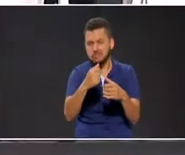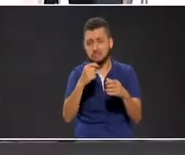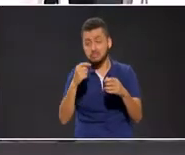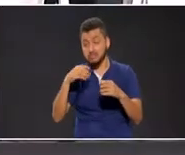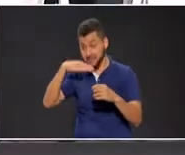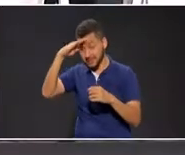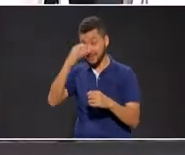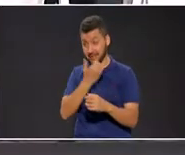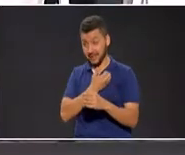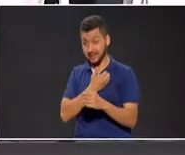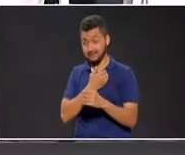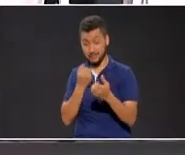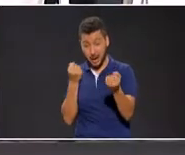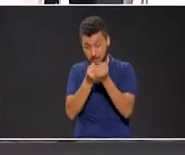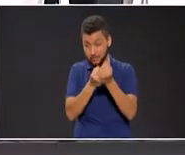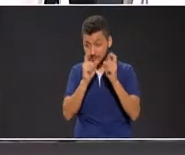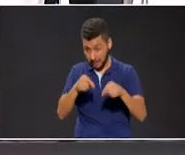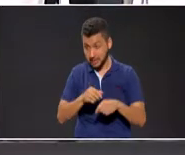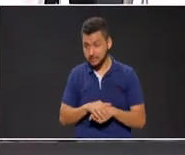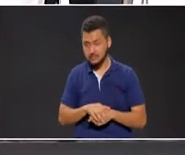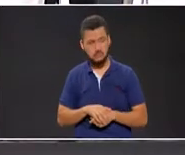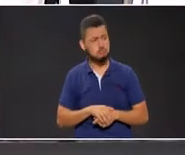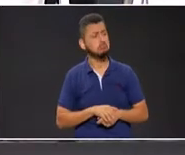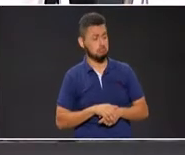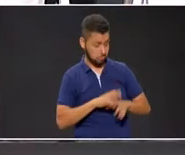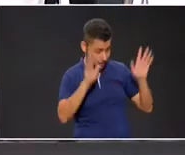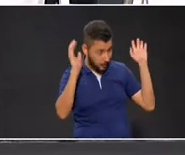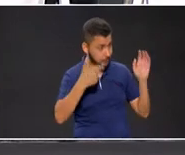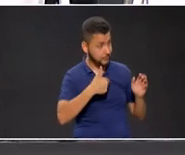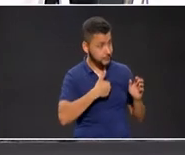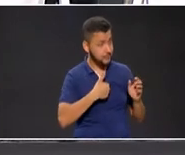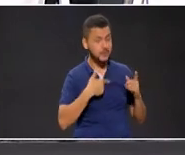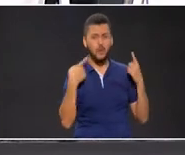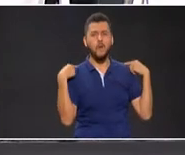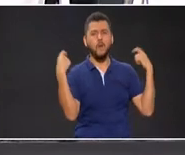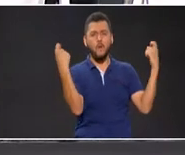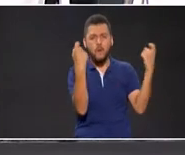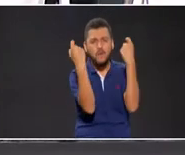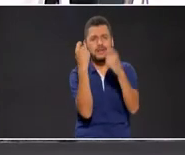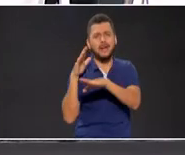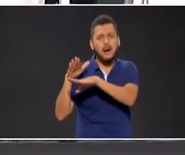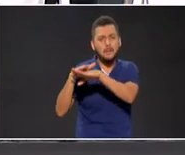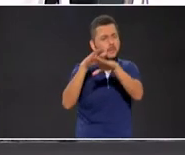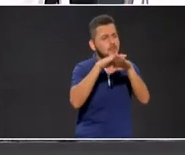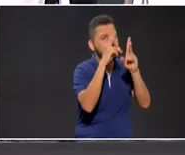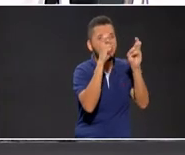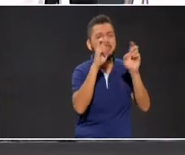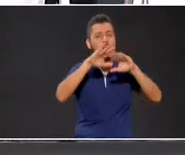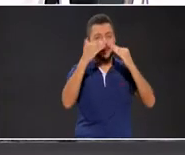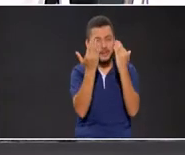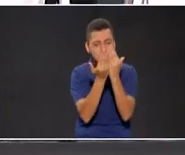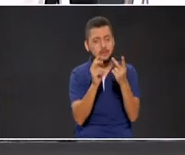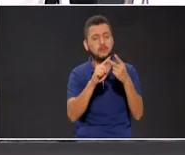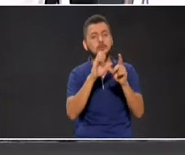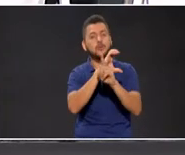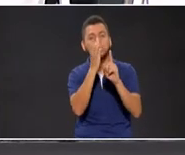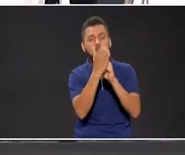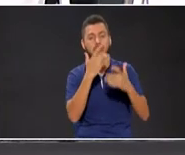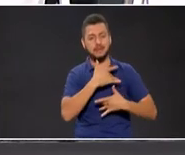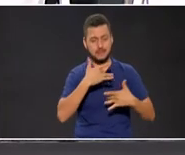habría la oferta institucional en esos en esas áreas educación cultura salud recreación